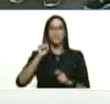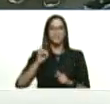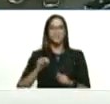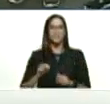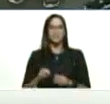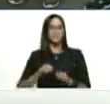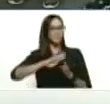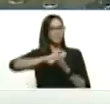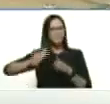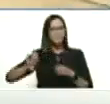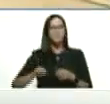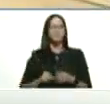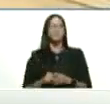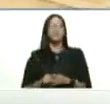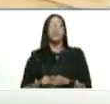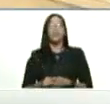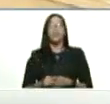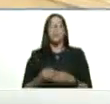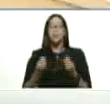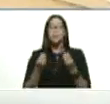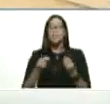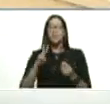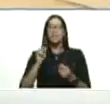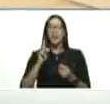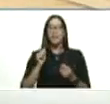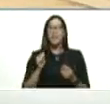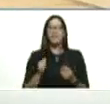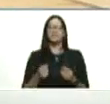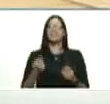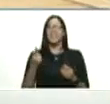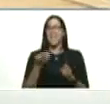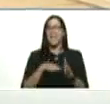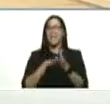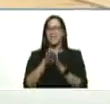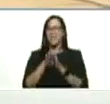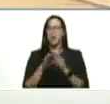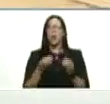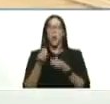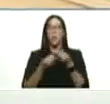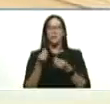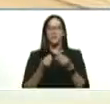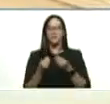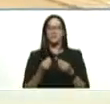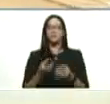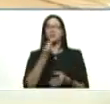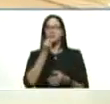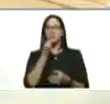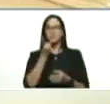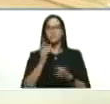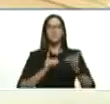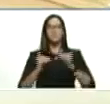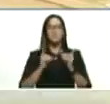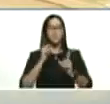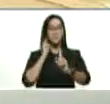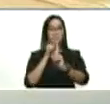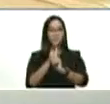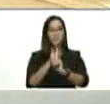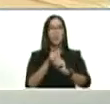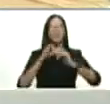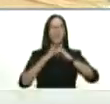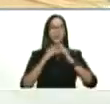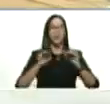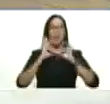Enriquecido con vitaminas y minerales y desarrollado como complemento alimentario y nutricional destinado para toda